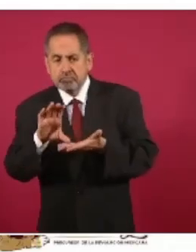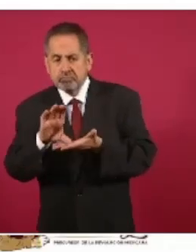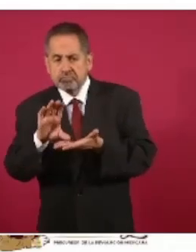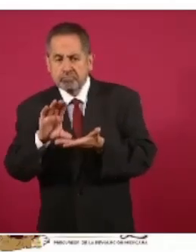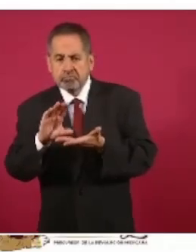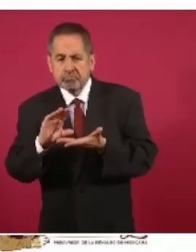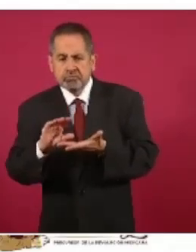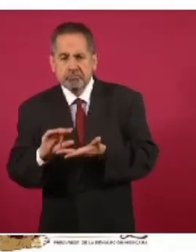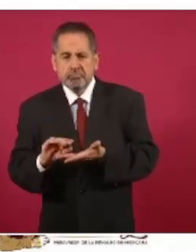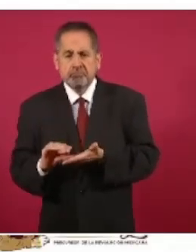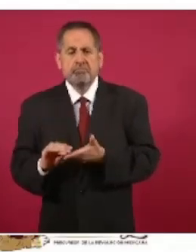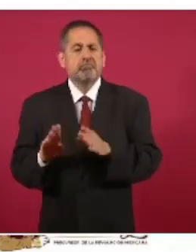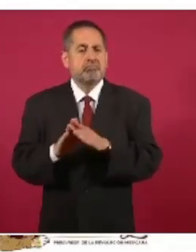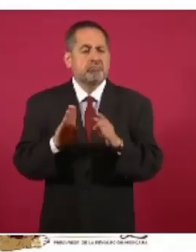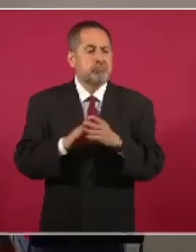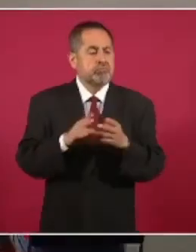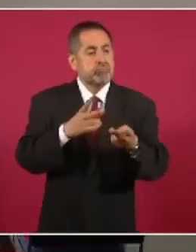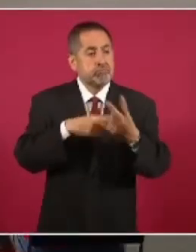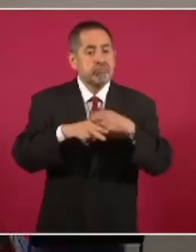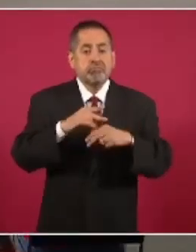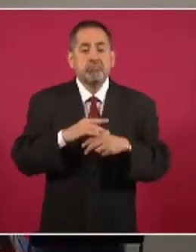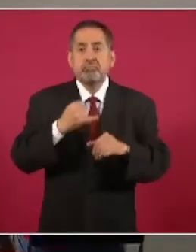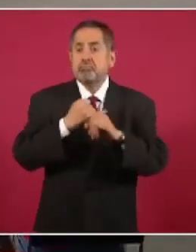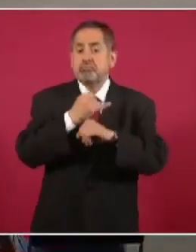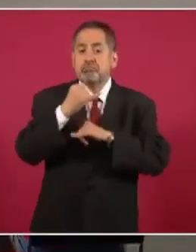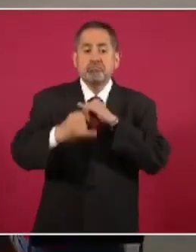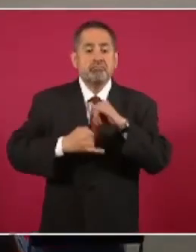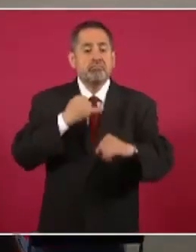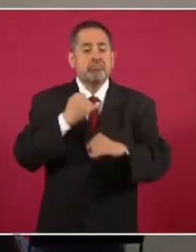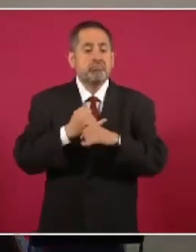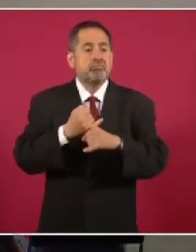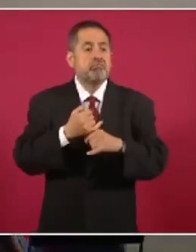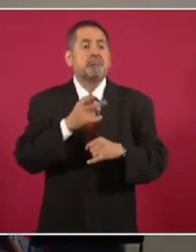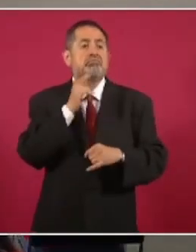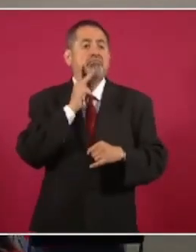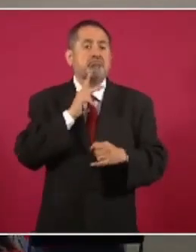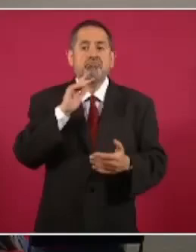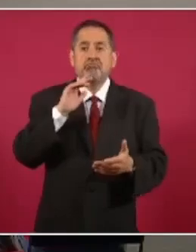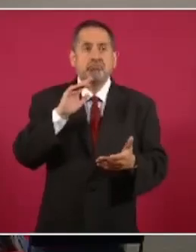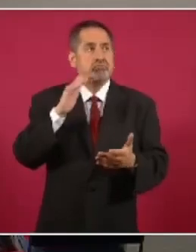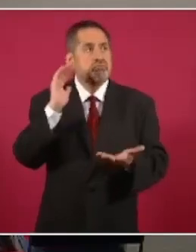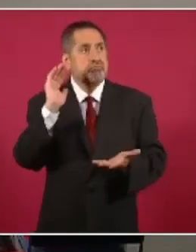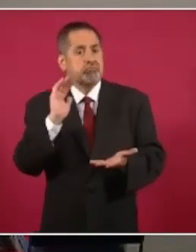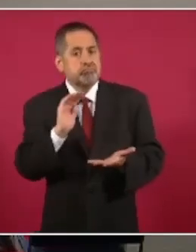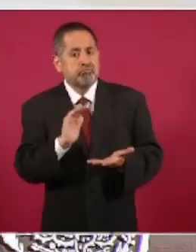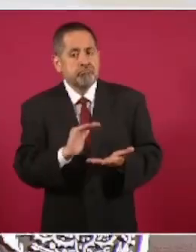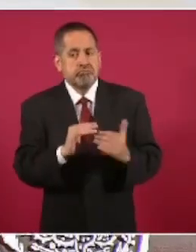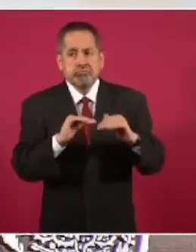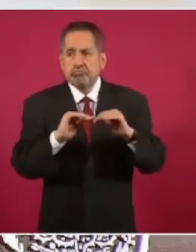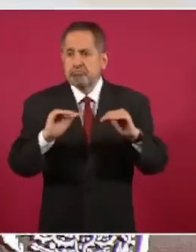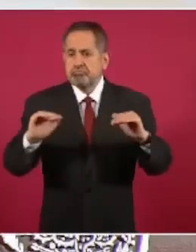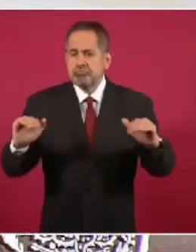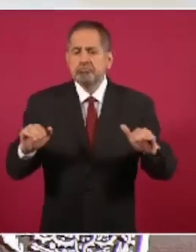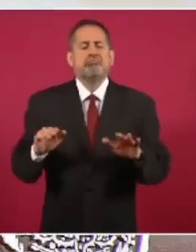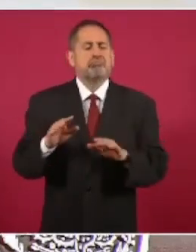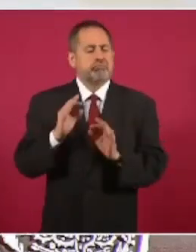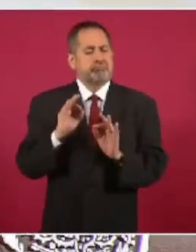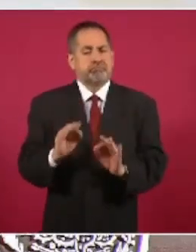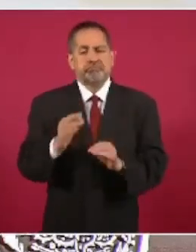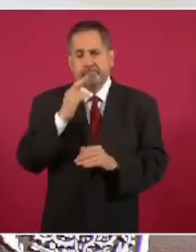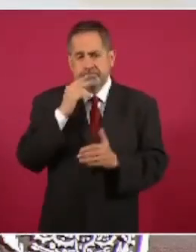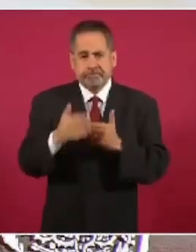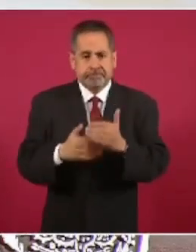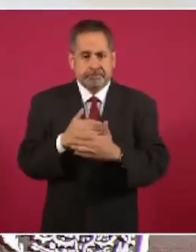fiscales porque ha venido bajando el precio internacional del petróleo, se está regularizando una vez más el mercado. La